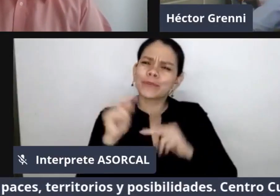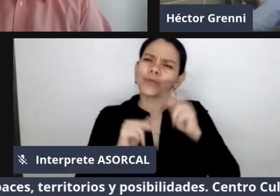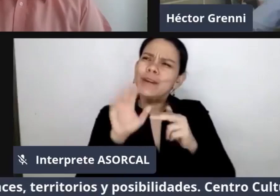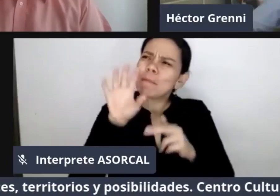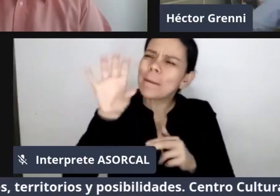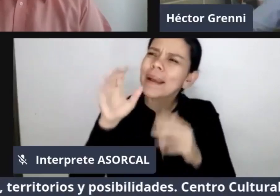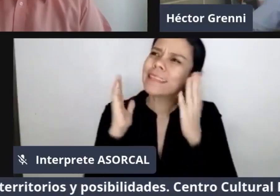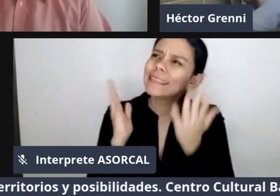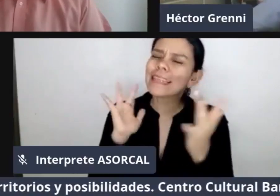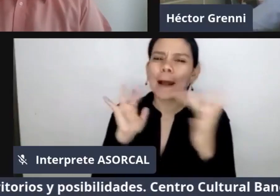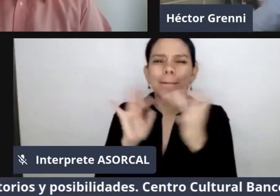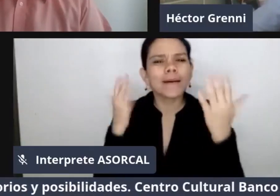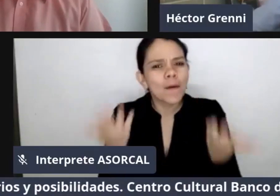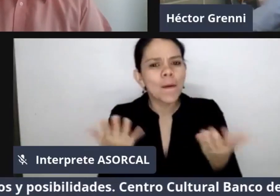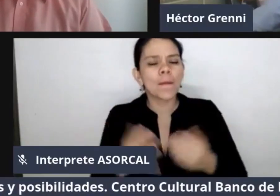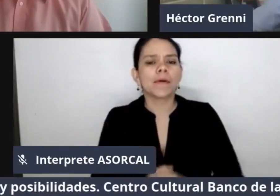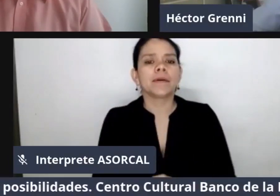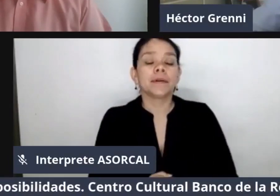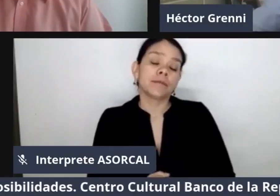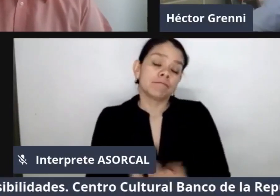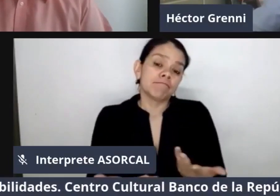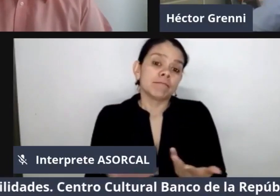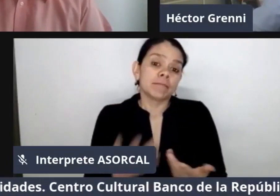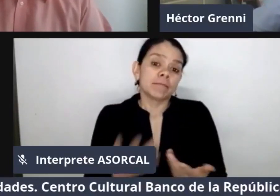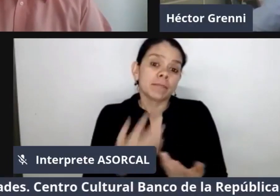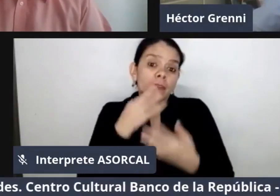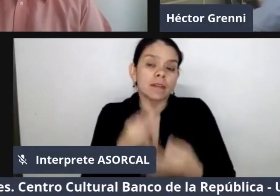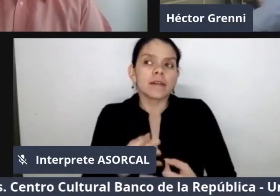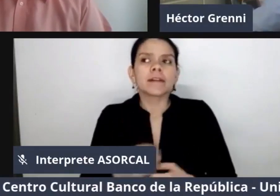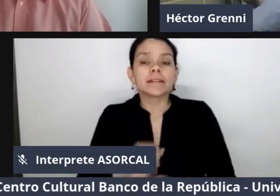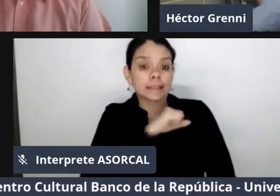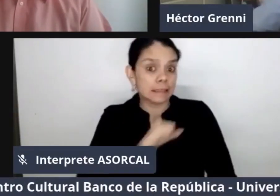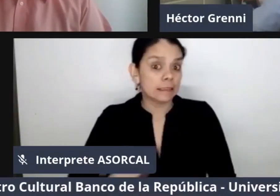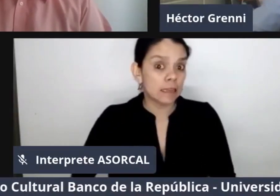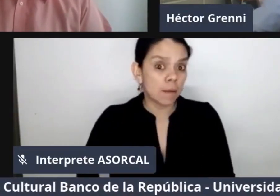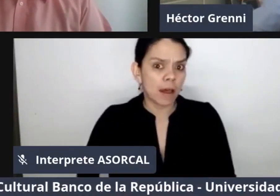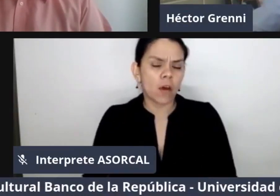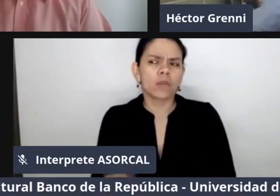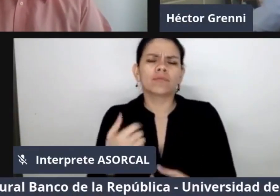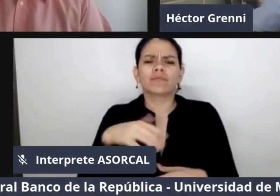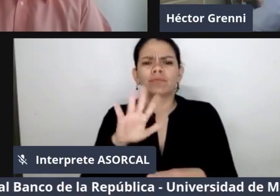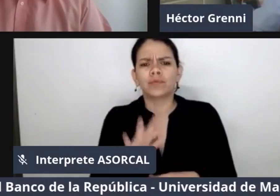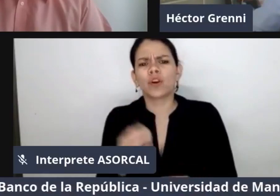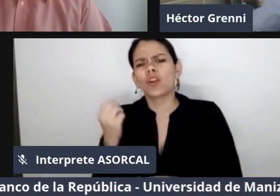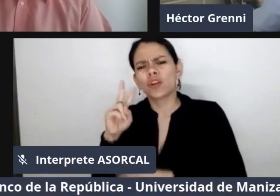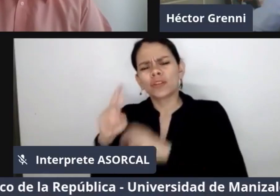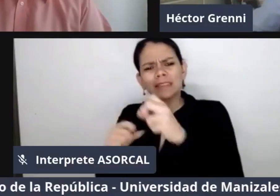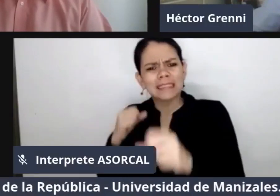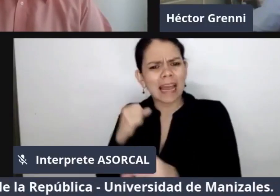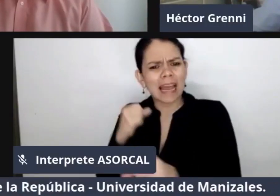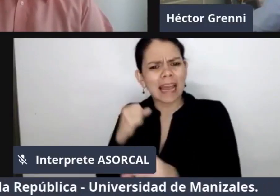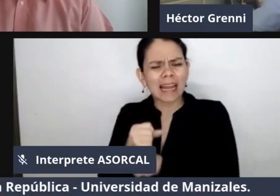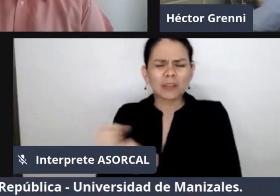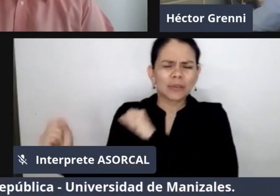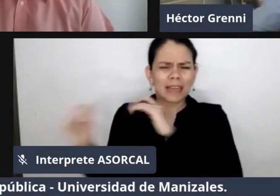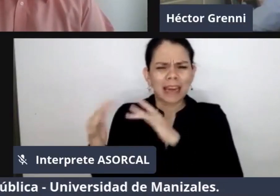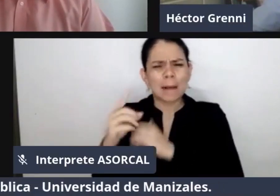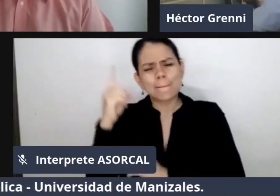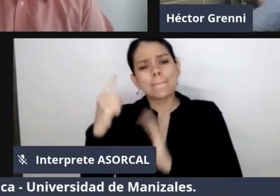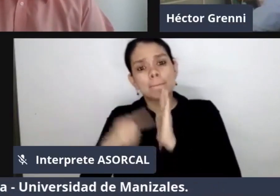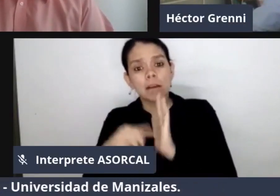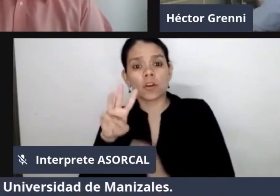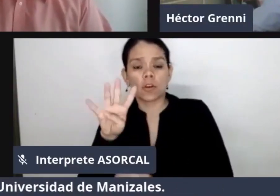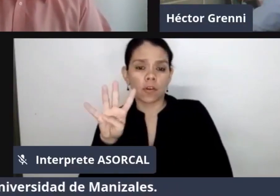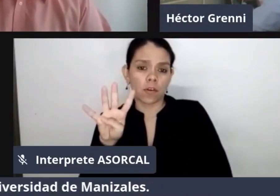El Salvador, después de haber sufrido una terrible guerra fratricida de 12 años entre 1980 y